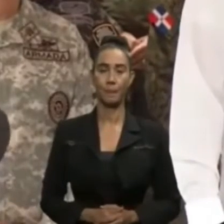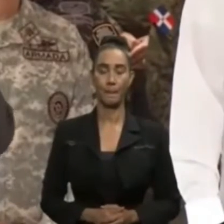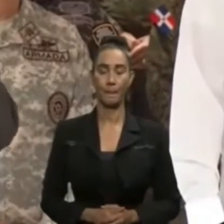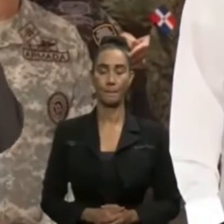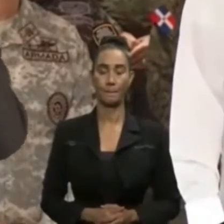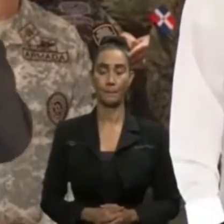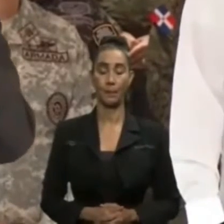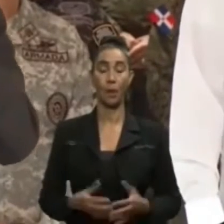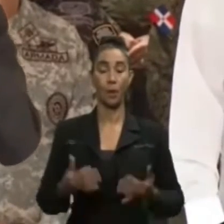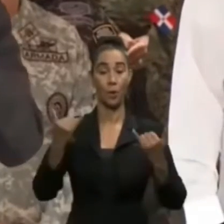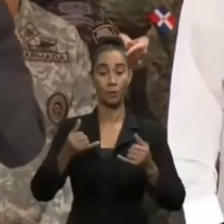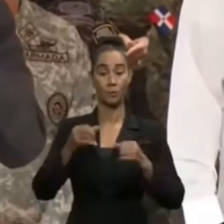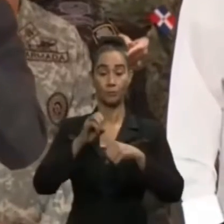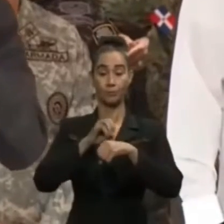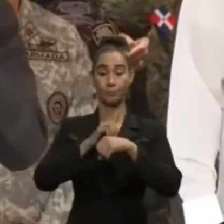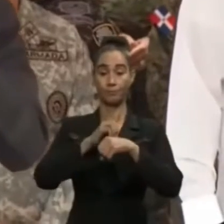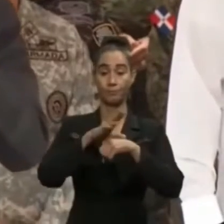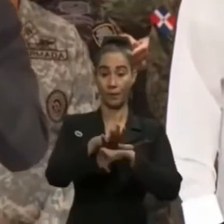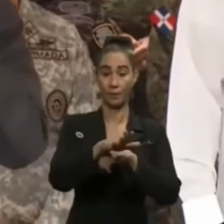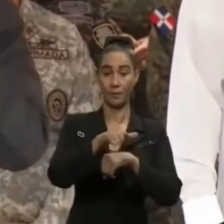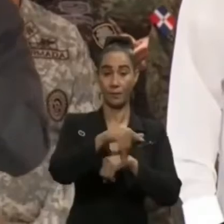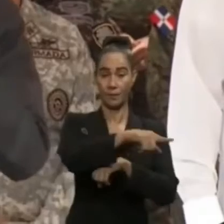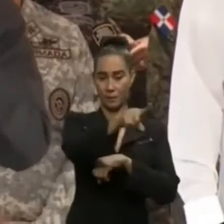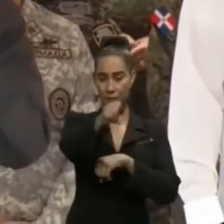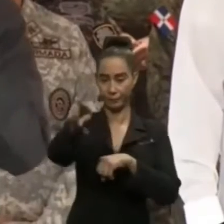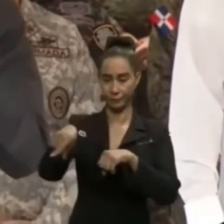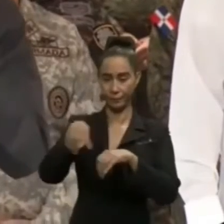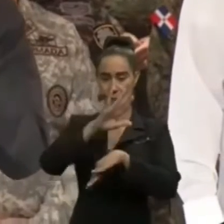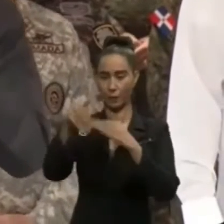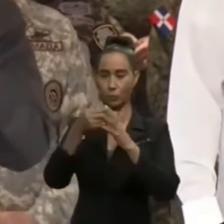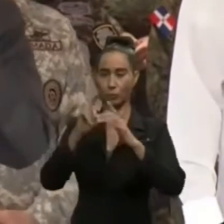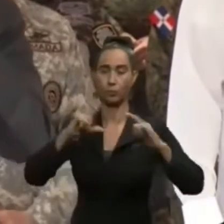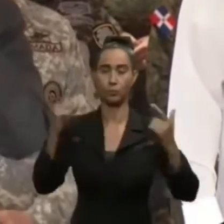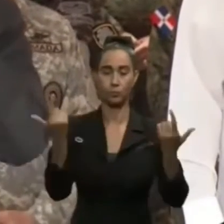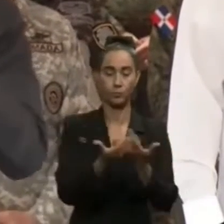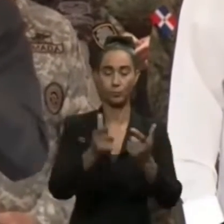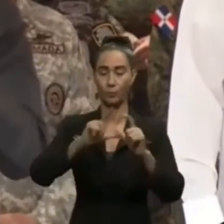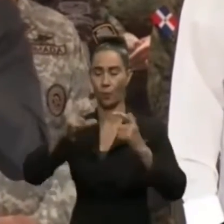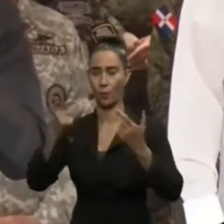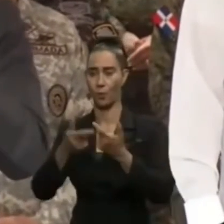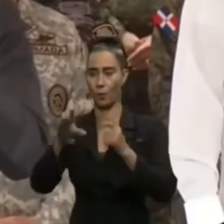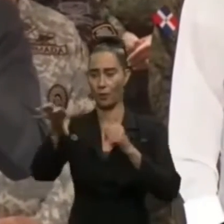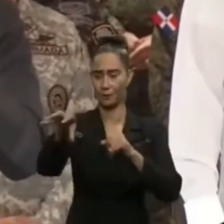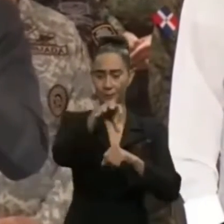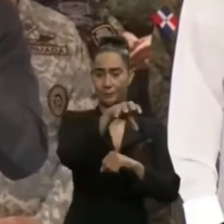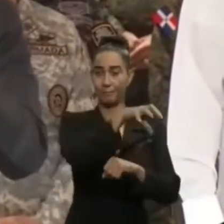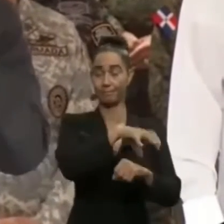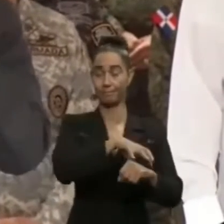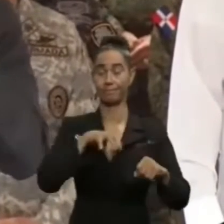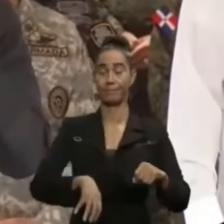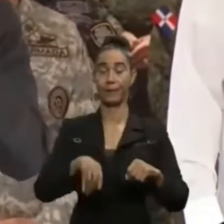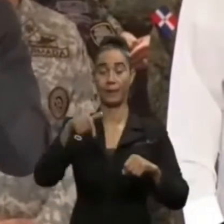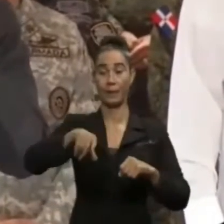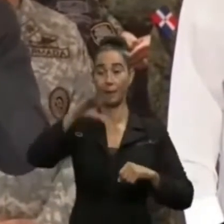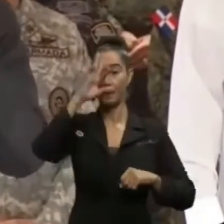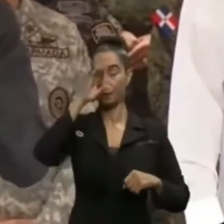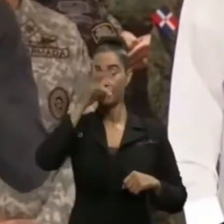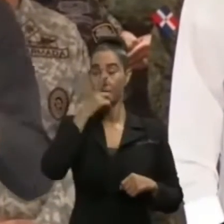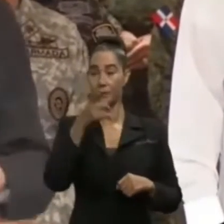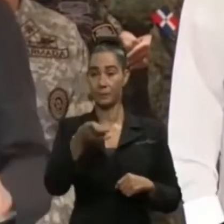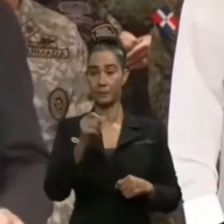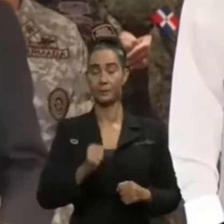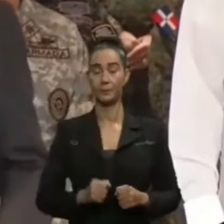Quiero mandar este mensaje a cada barrio, a cada esquina de la